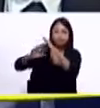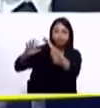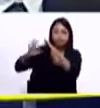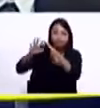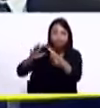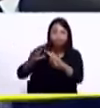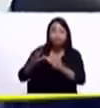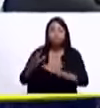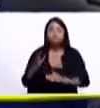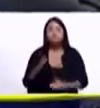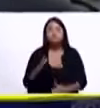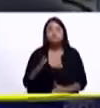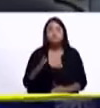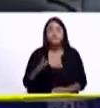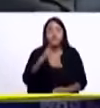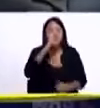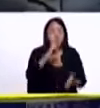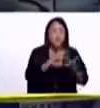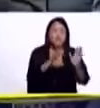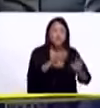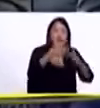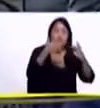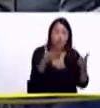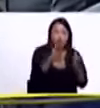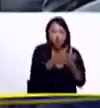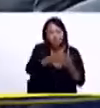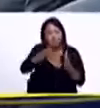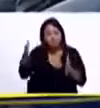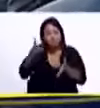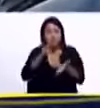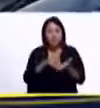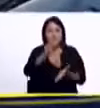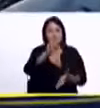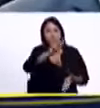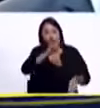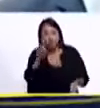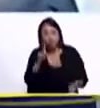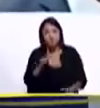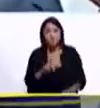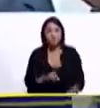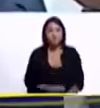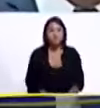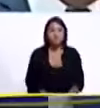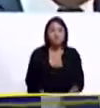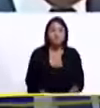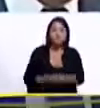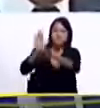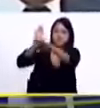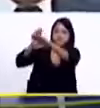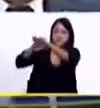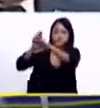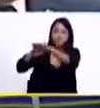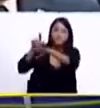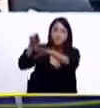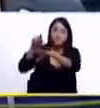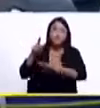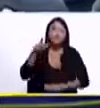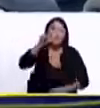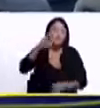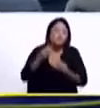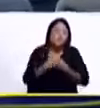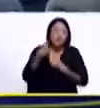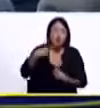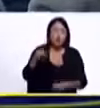de las sanciones, 2018, 19, 20, 21, siempre le envío a ellos y a